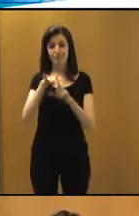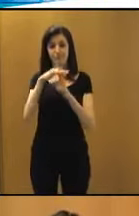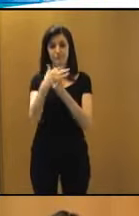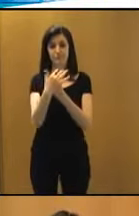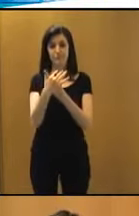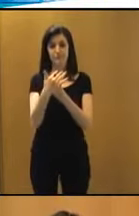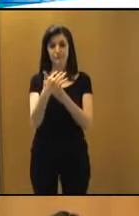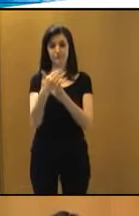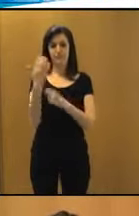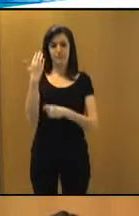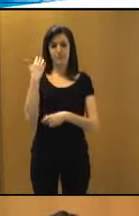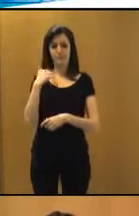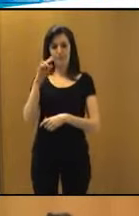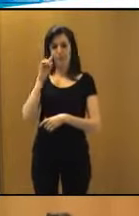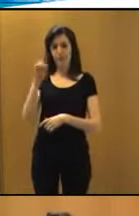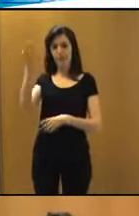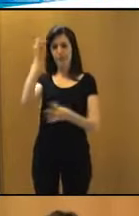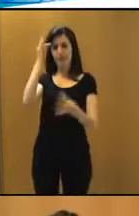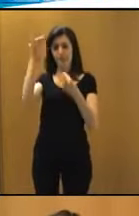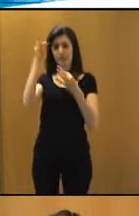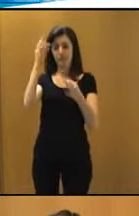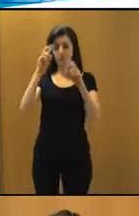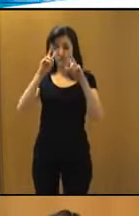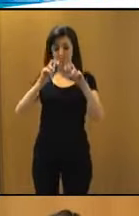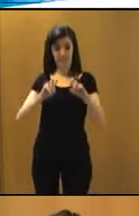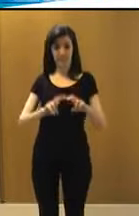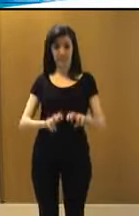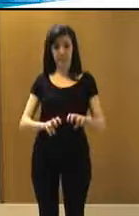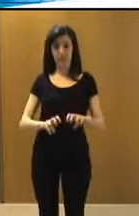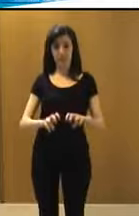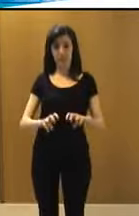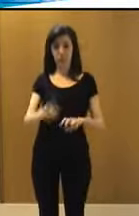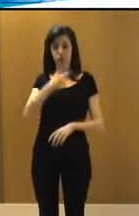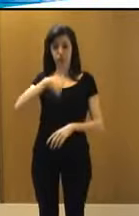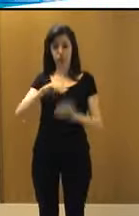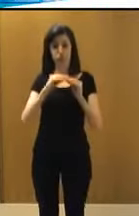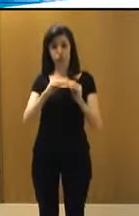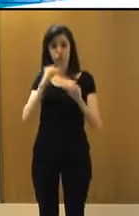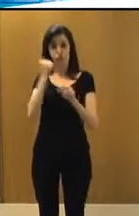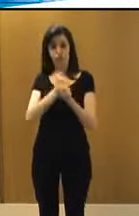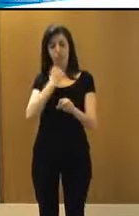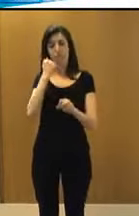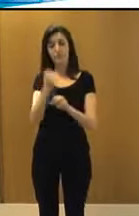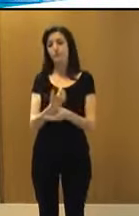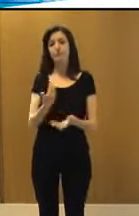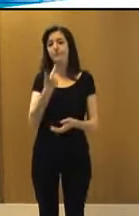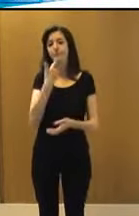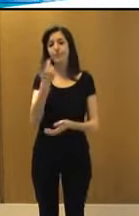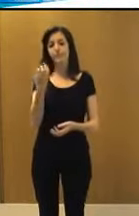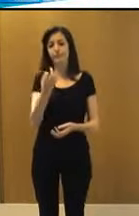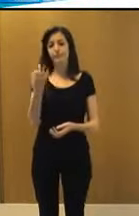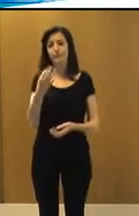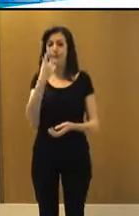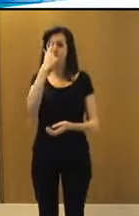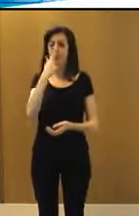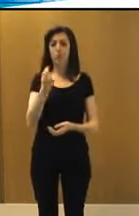Entonces, en este contexto, ya entramos a ver los datos de la investigación que hemos realizado. Y, comentar